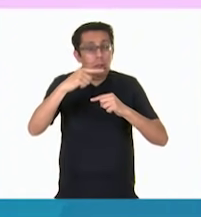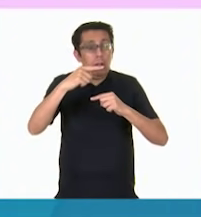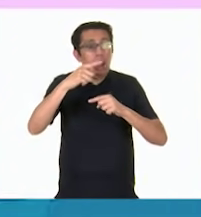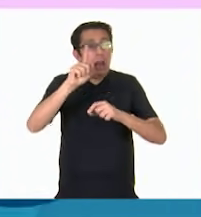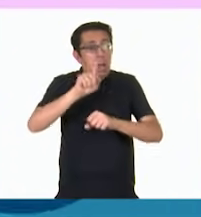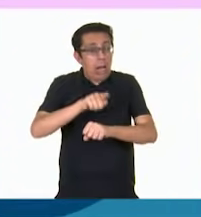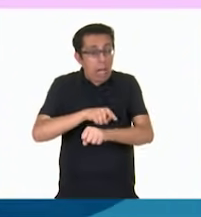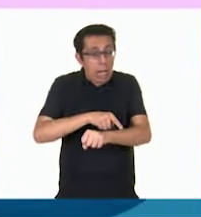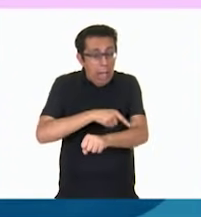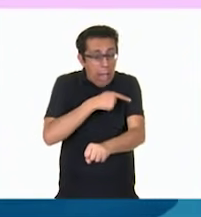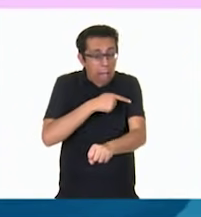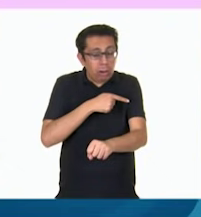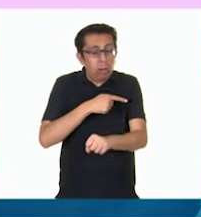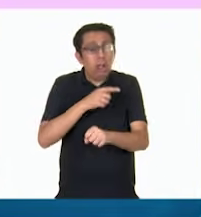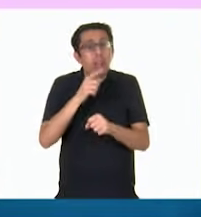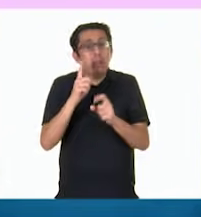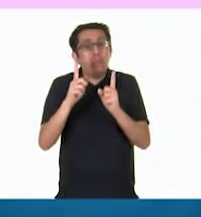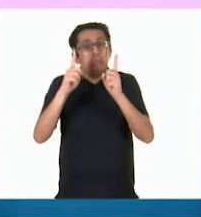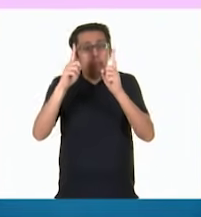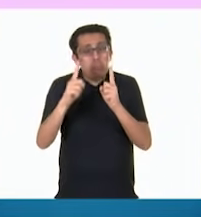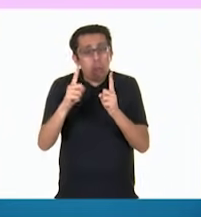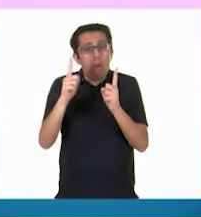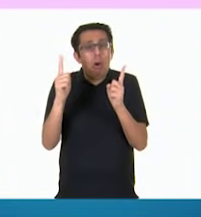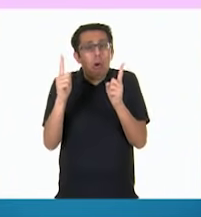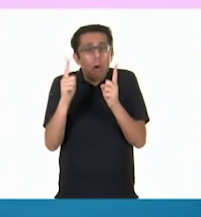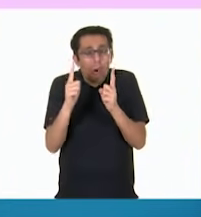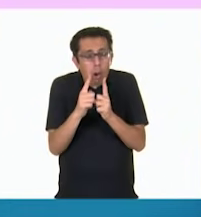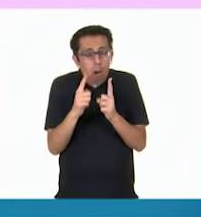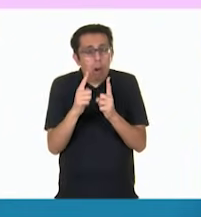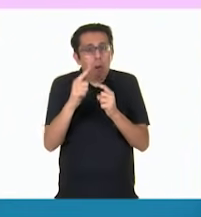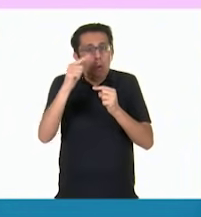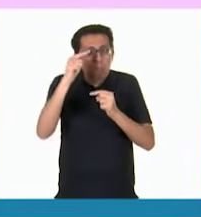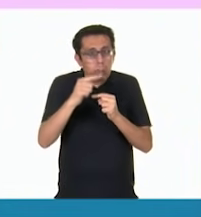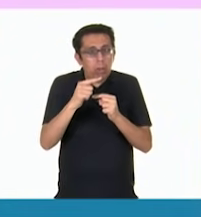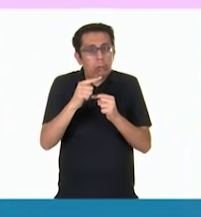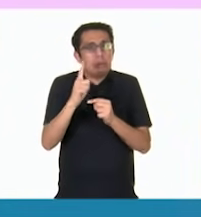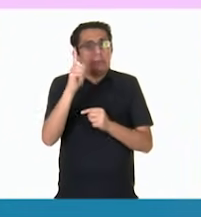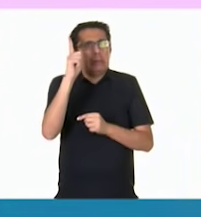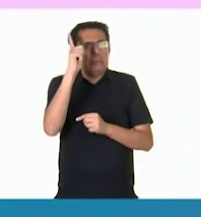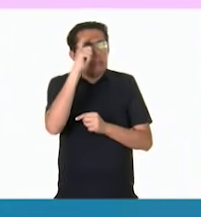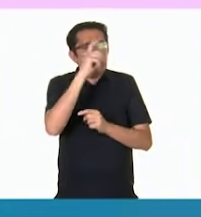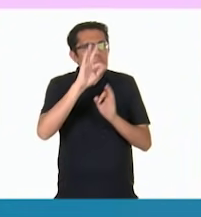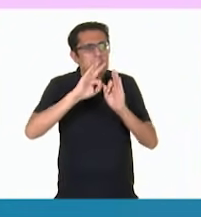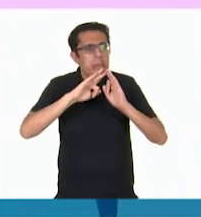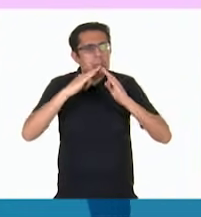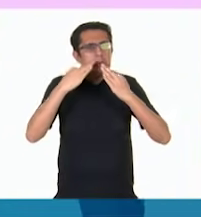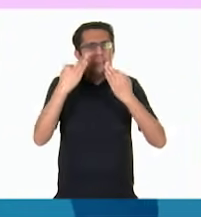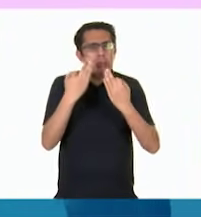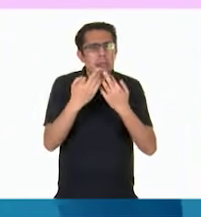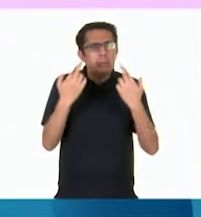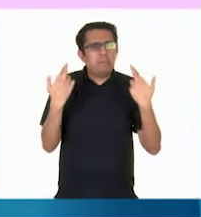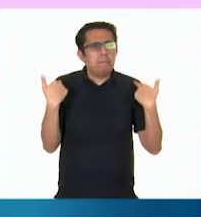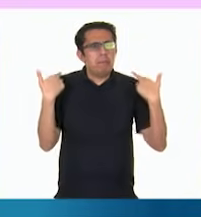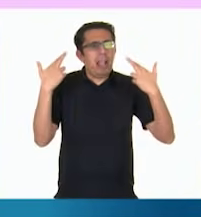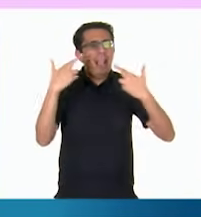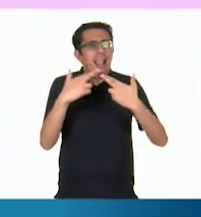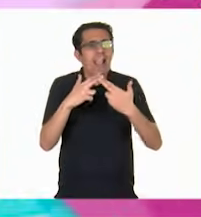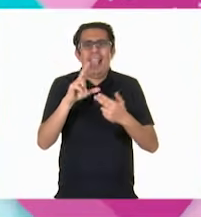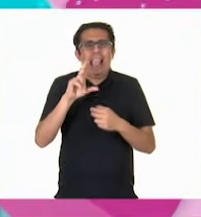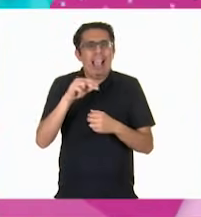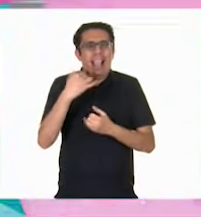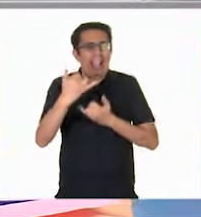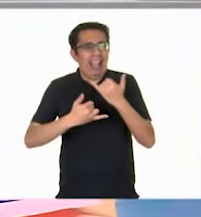dos lados paralelos más Más cortos. ¡Uy! ¡Qué difícil figura, maestro! No se crean.